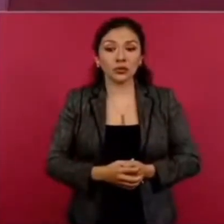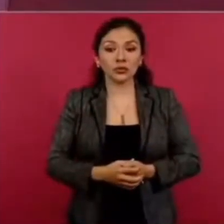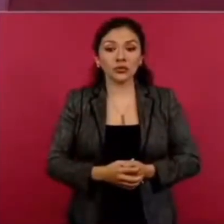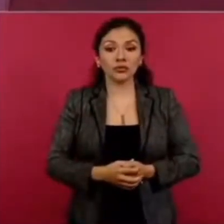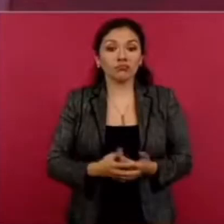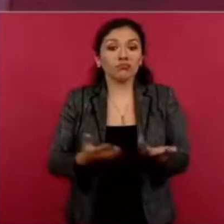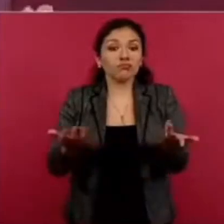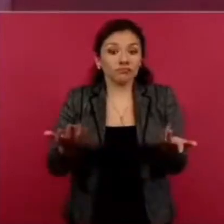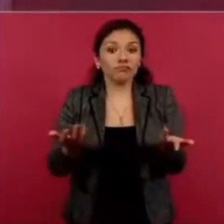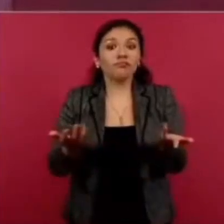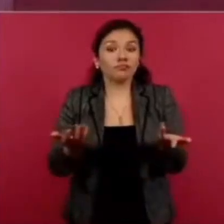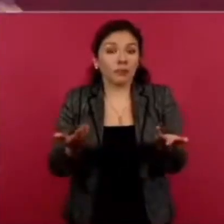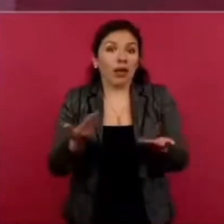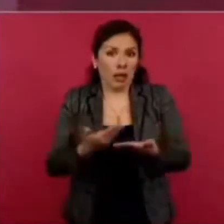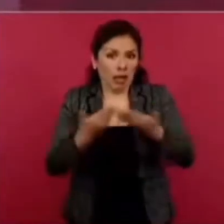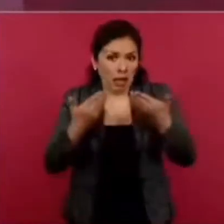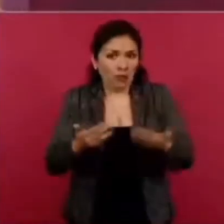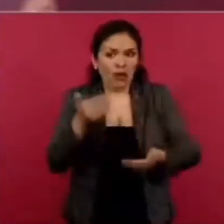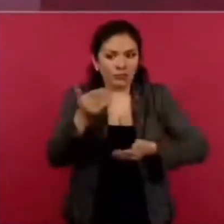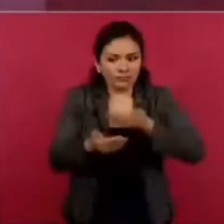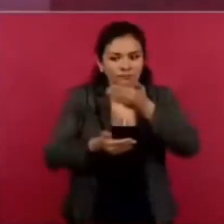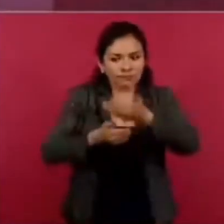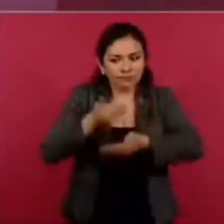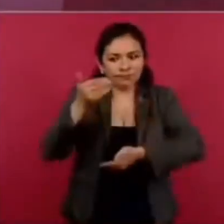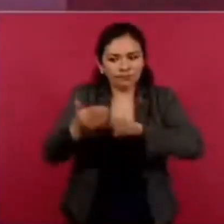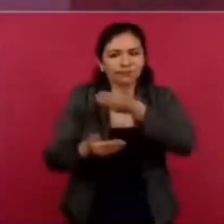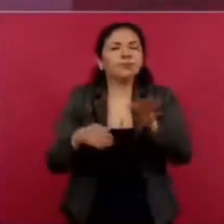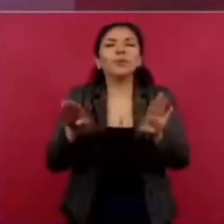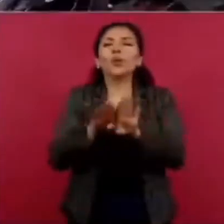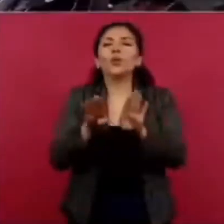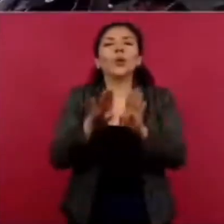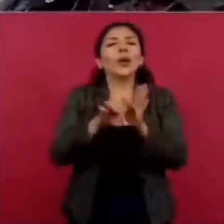Y claro que hemos avanzado. Siempre pongo de ejemplo